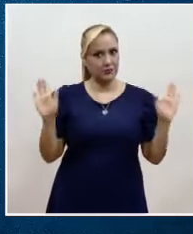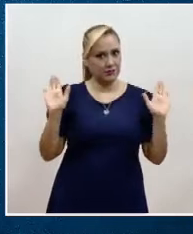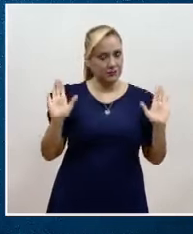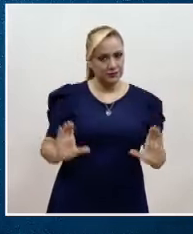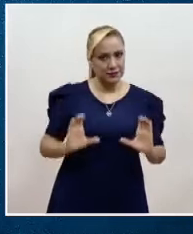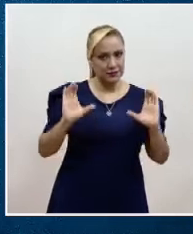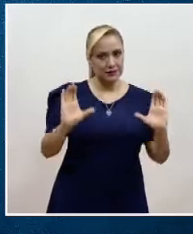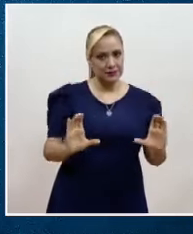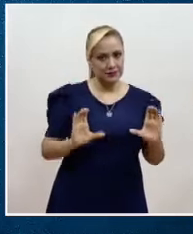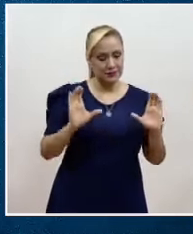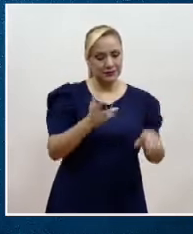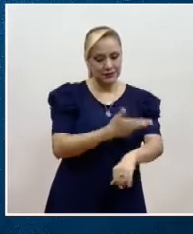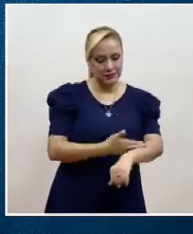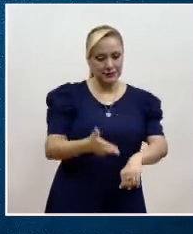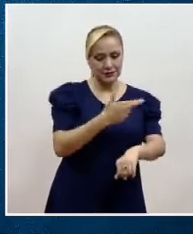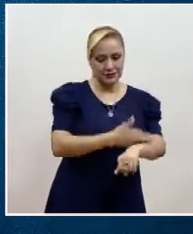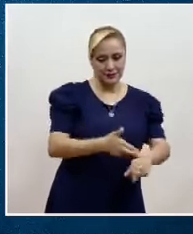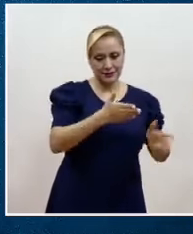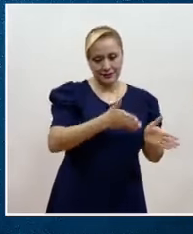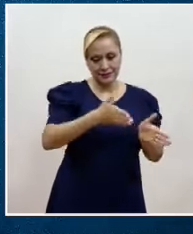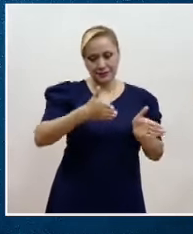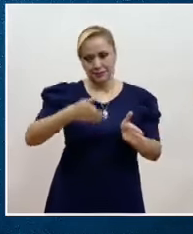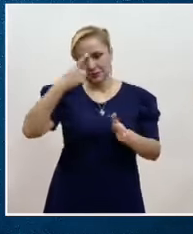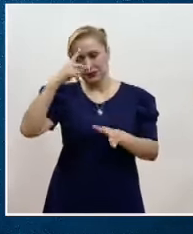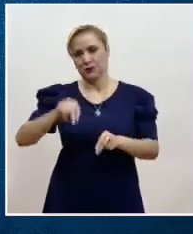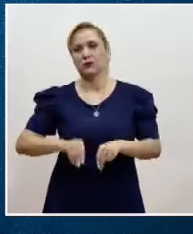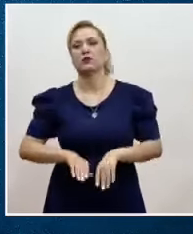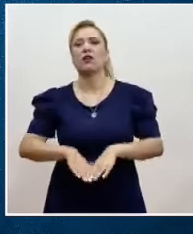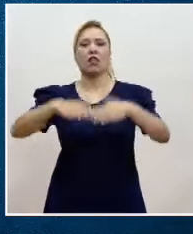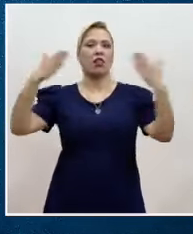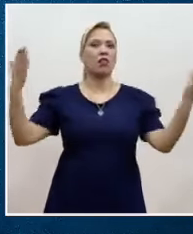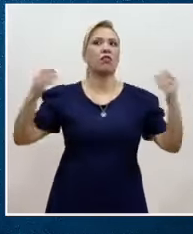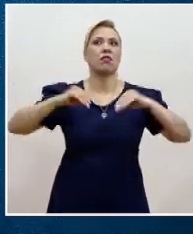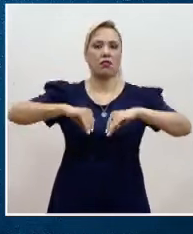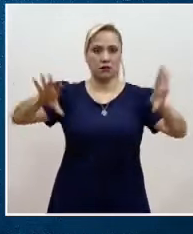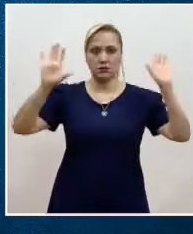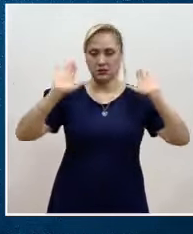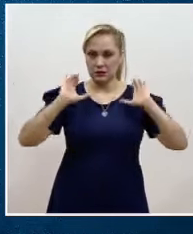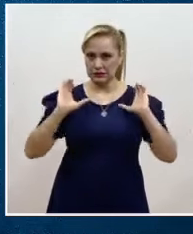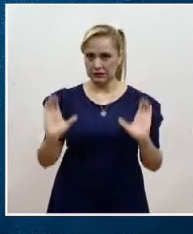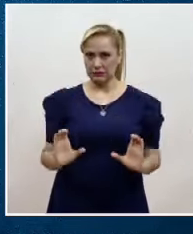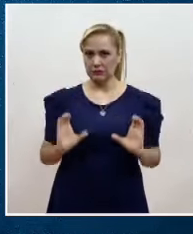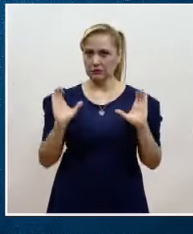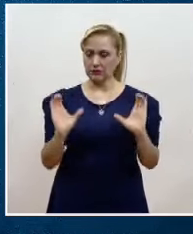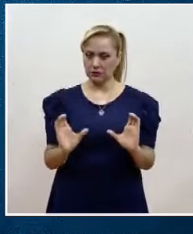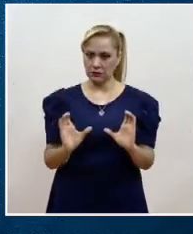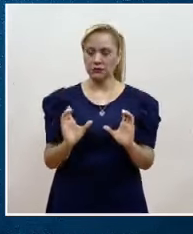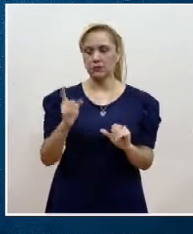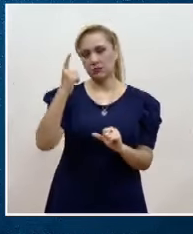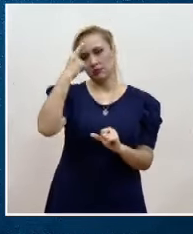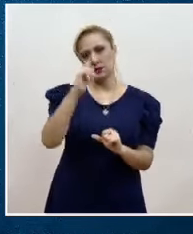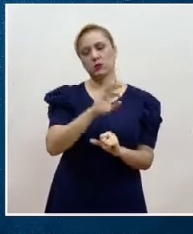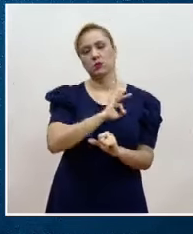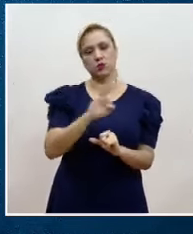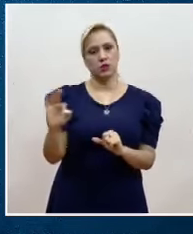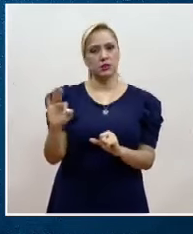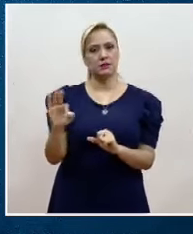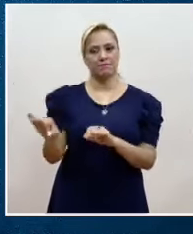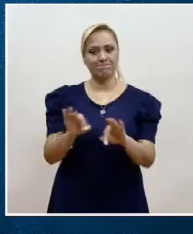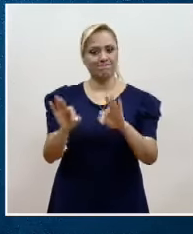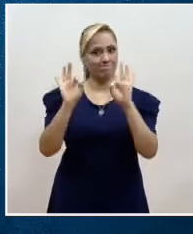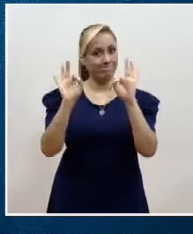la seguridad no solamente como un tema técnico de ciberseguridad, sino como un tema para que realmente funcione, tengo